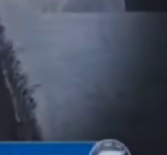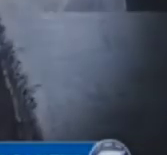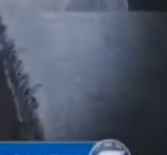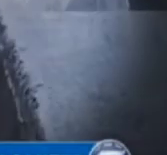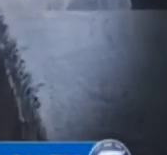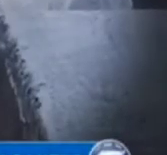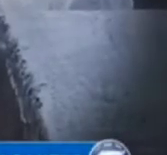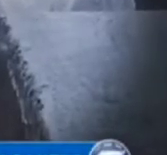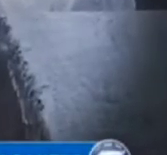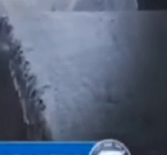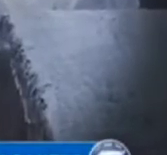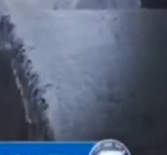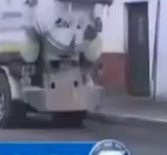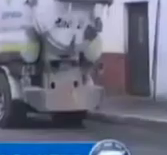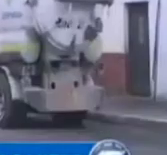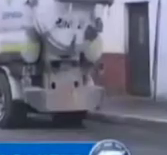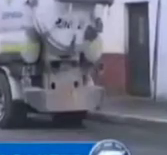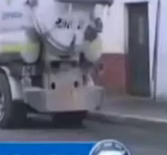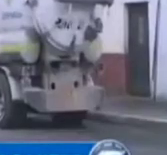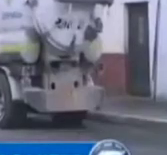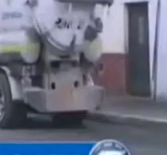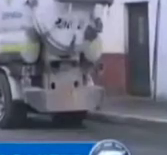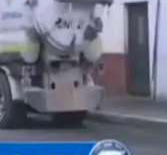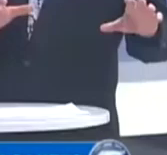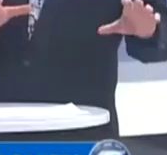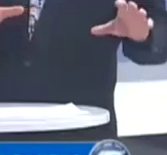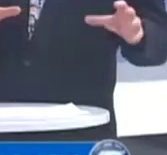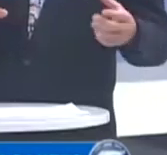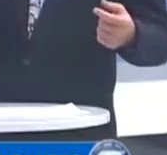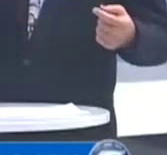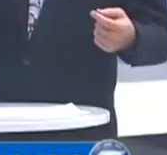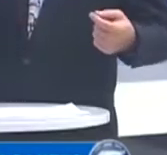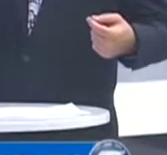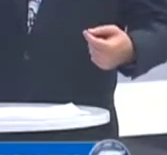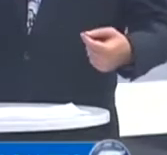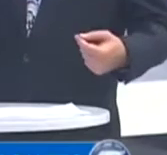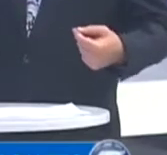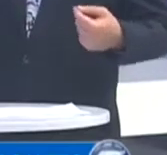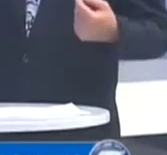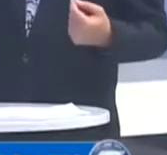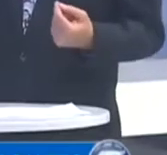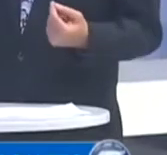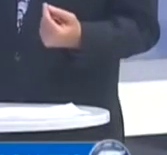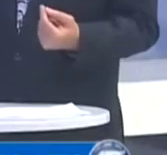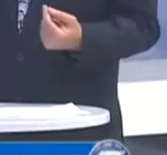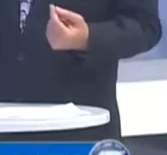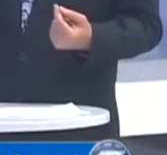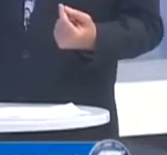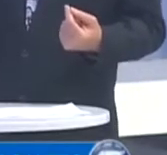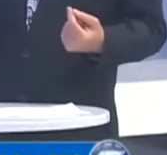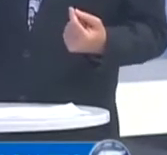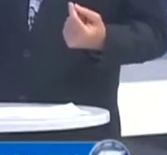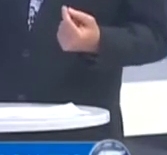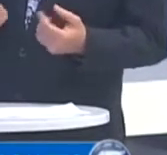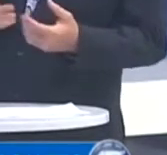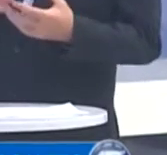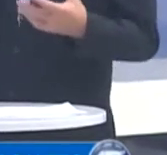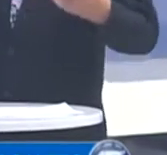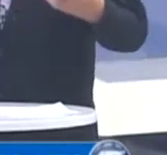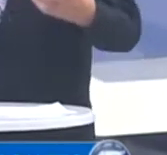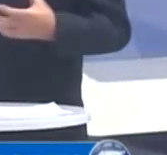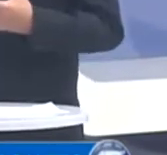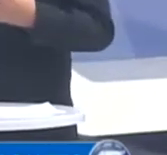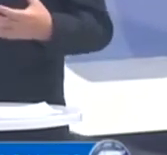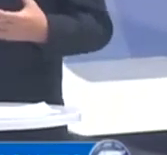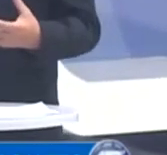Expedientes de Canal 3 preparaba un programa que nos llamó la atención hace algún momento, como de los tragantes, y que no es algo nuevo, pero ver